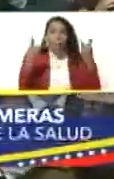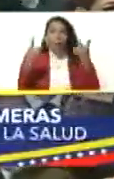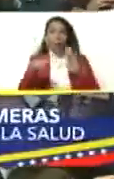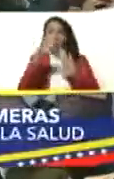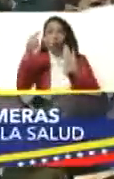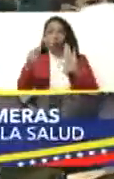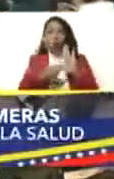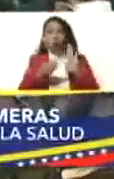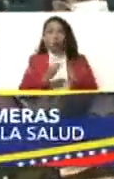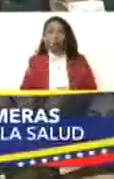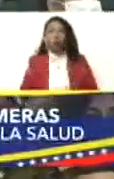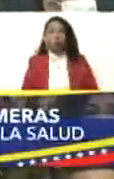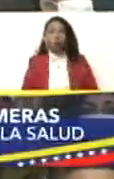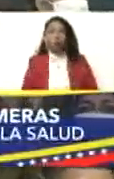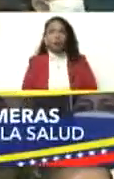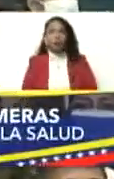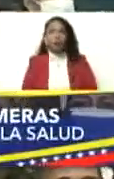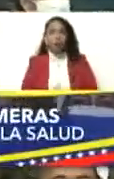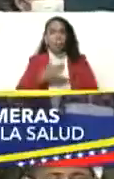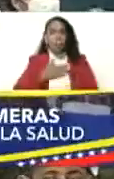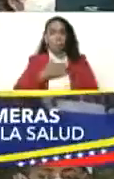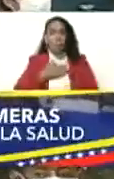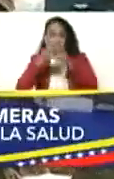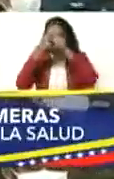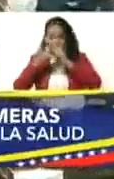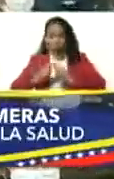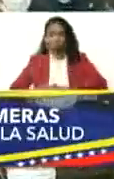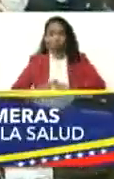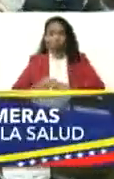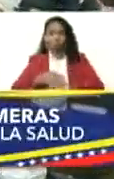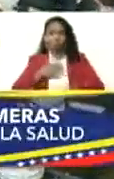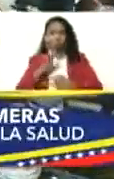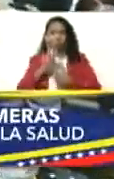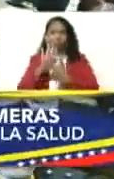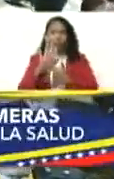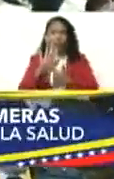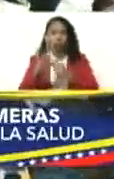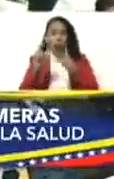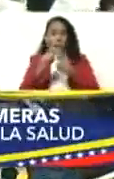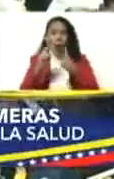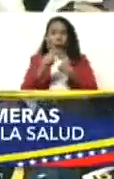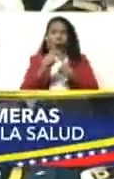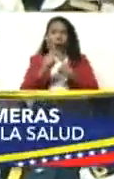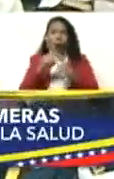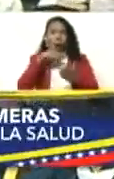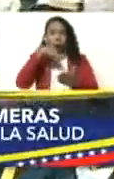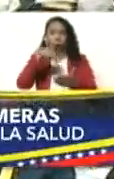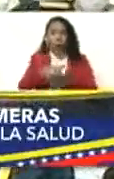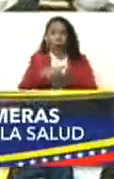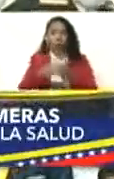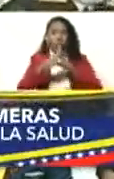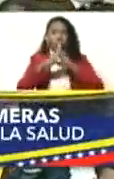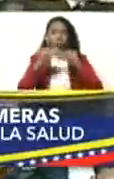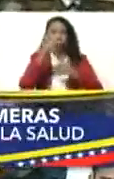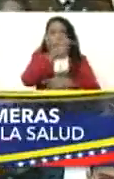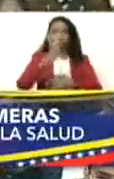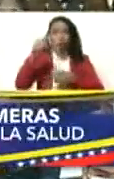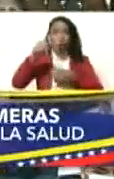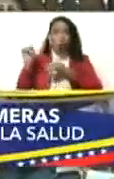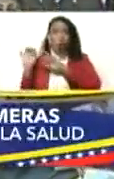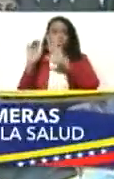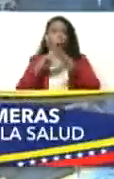general. Es para mí un honor poder transmitir estas palabras en nombre de todos los que hoy, después de un proceso